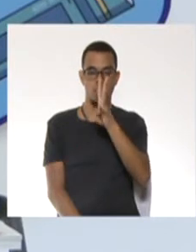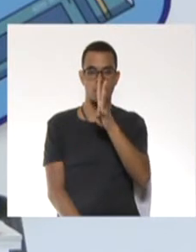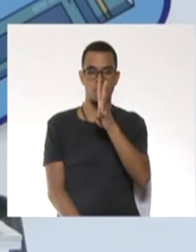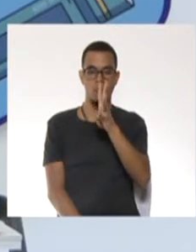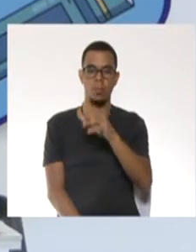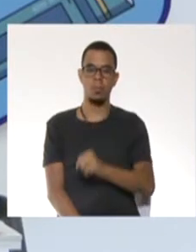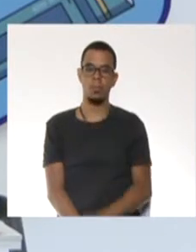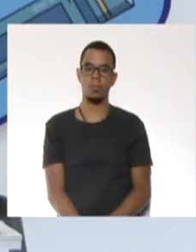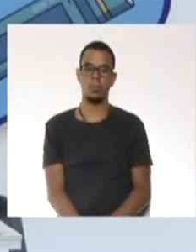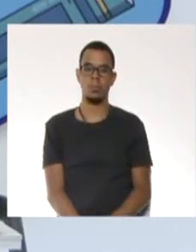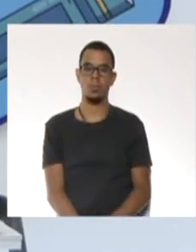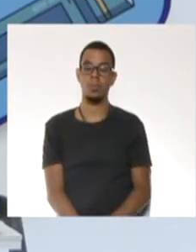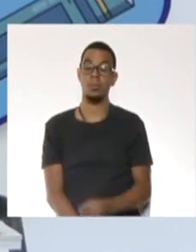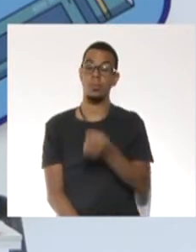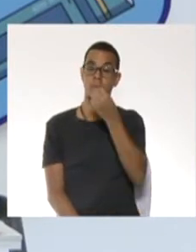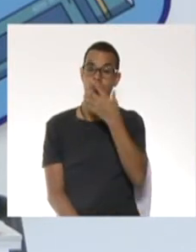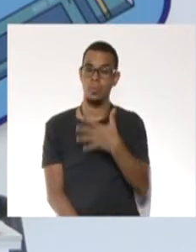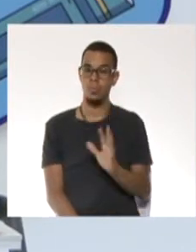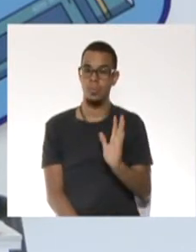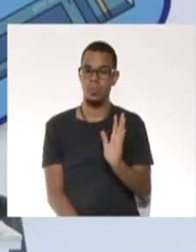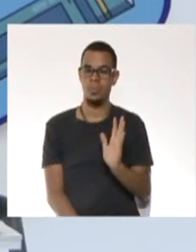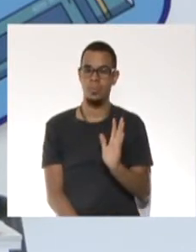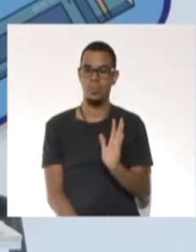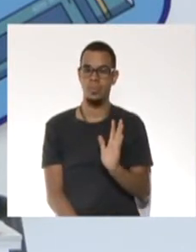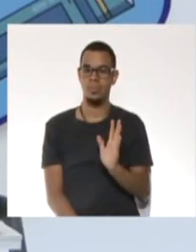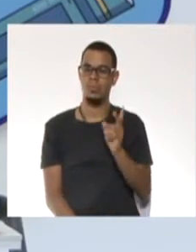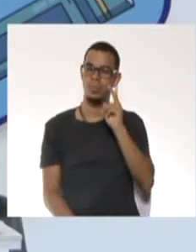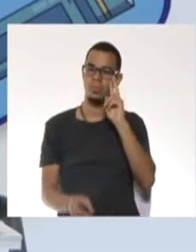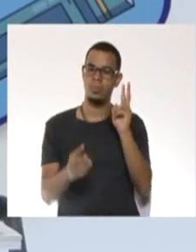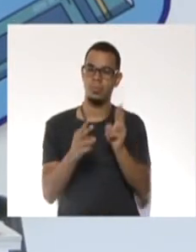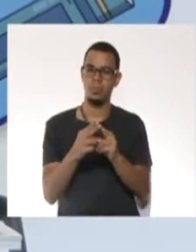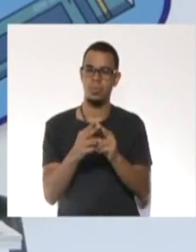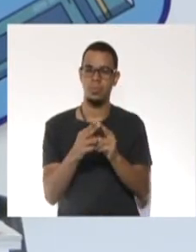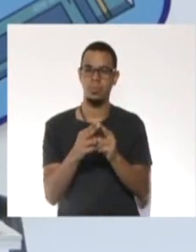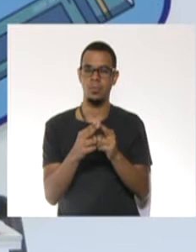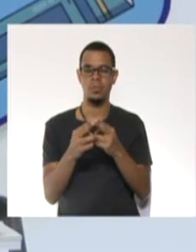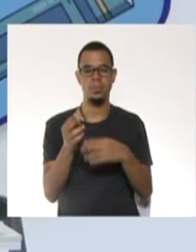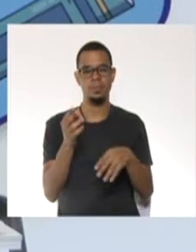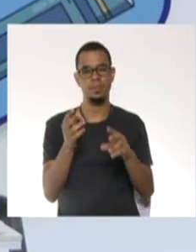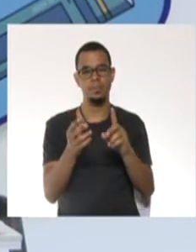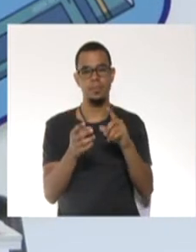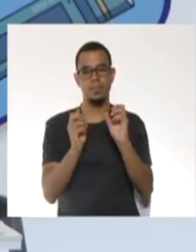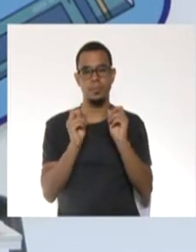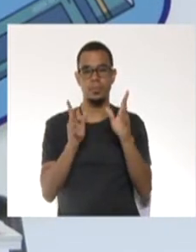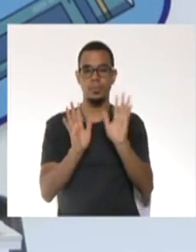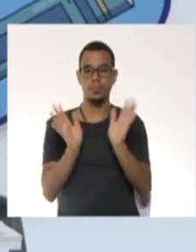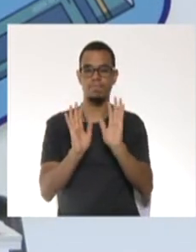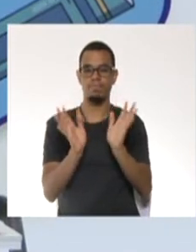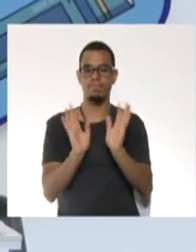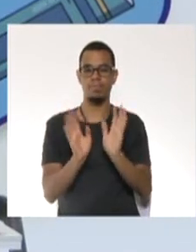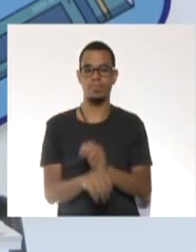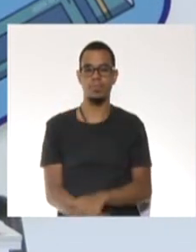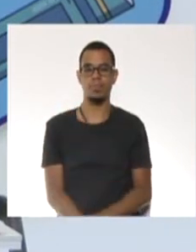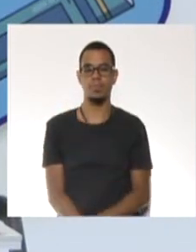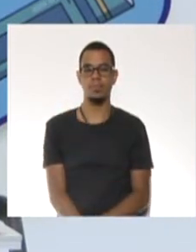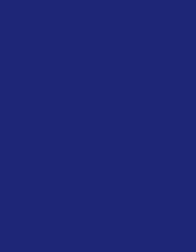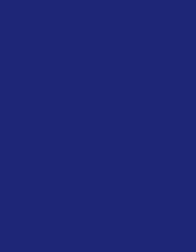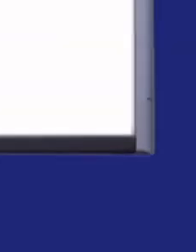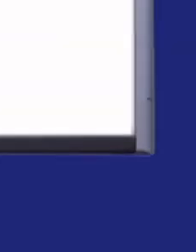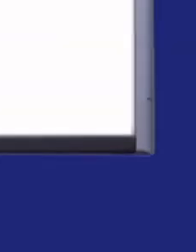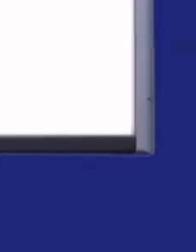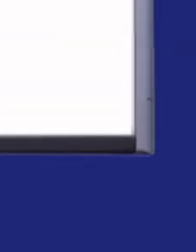año. Bueno, sin más, jóvenes, como siempre, nos vemos en una próxima clase. Será hasta la próxima. Chao.